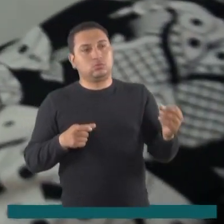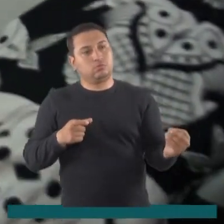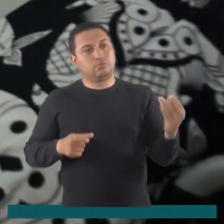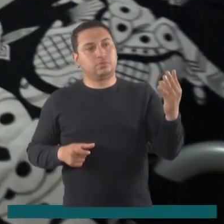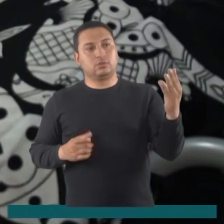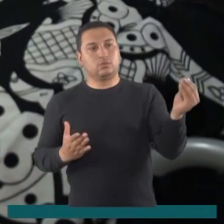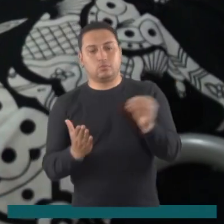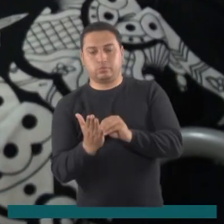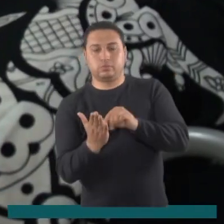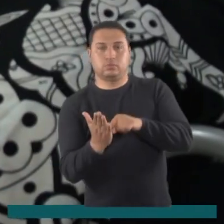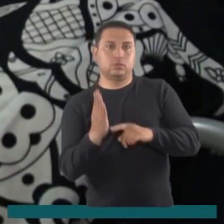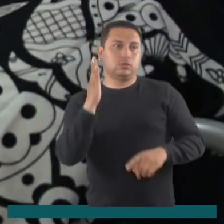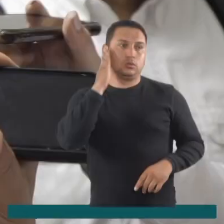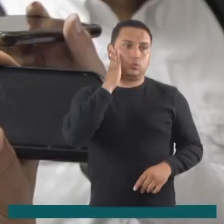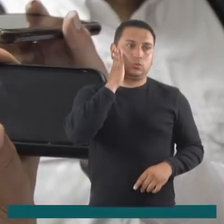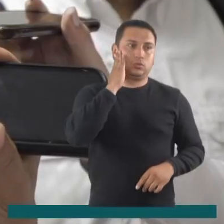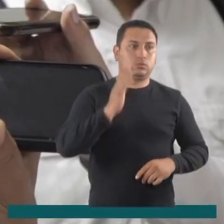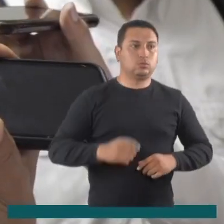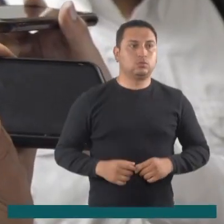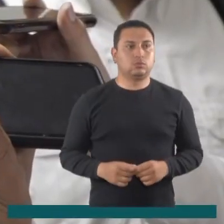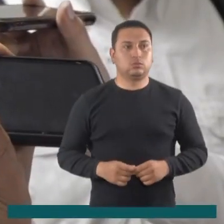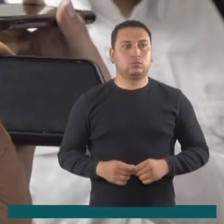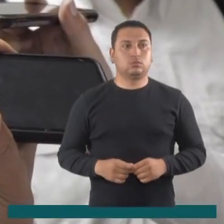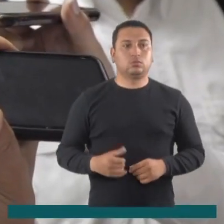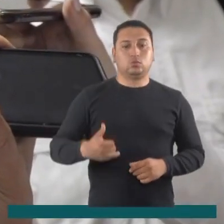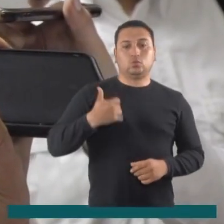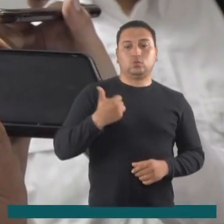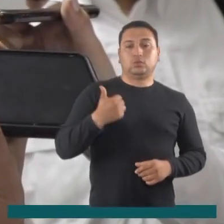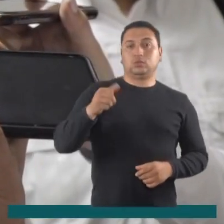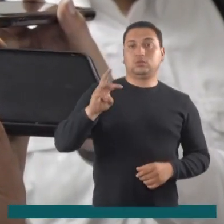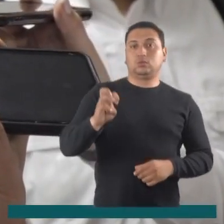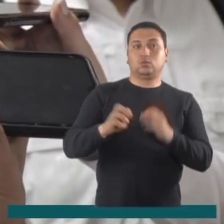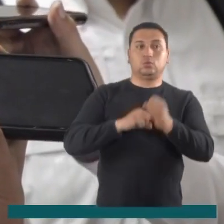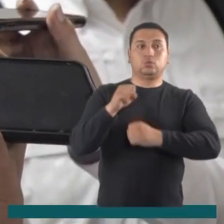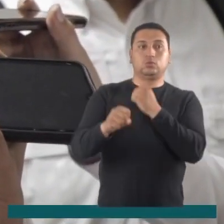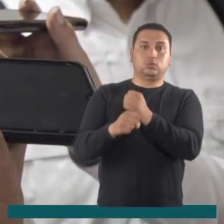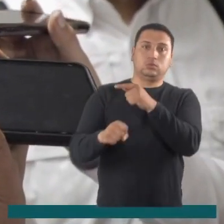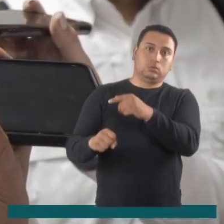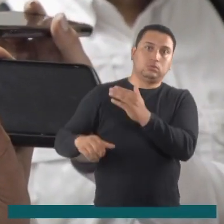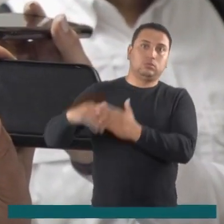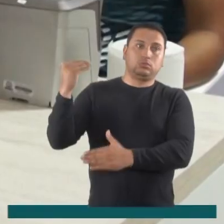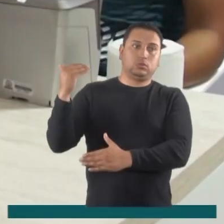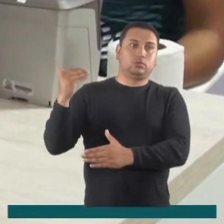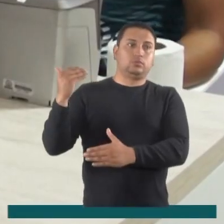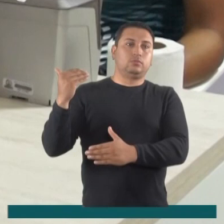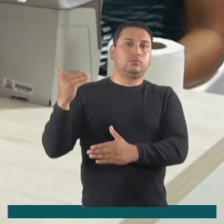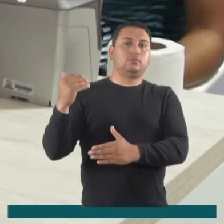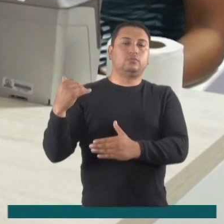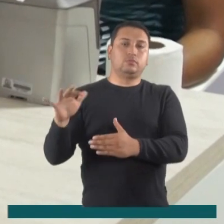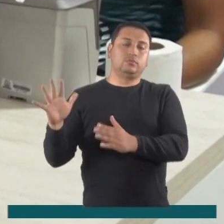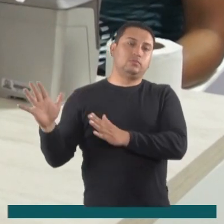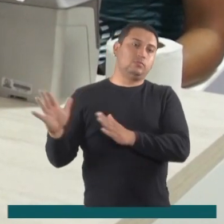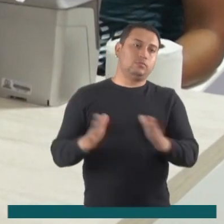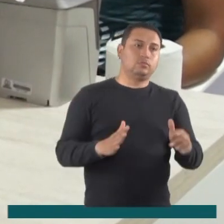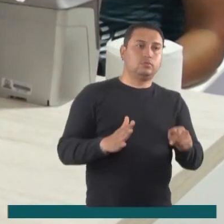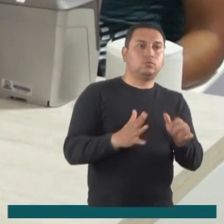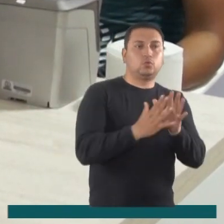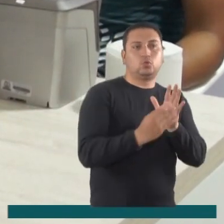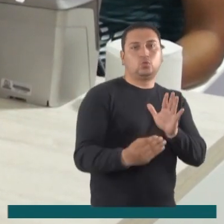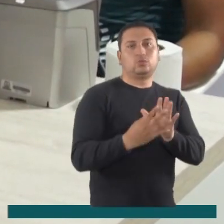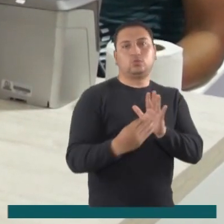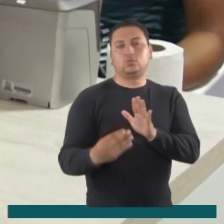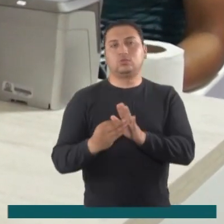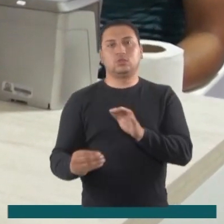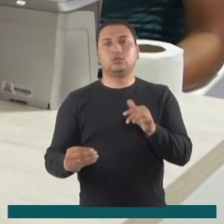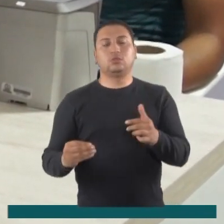podrá activarse en el celular. Arrancamos con los jóvenes de 18 años y a través del duplicado lo que la quieran cambiar,